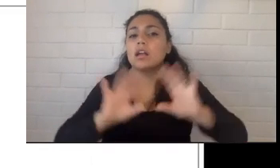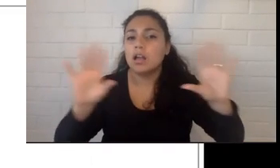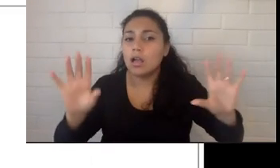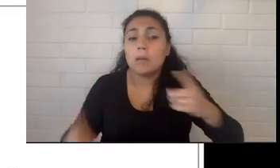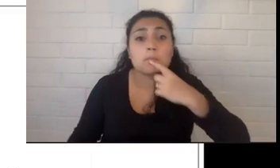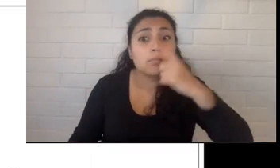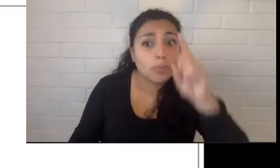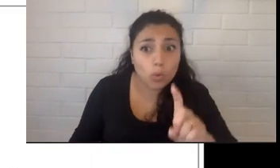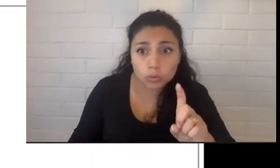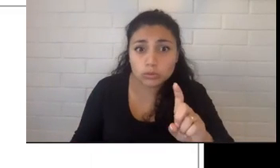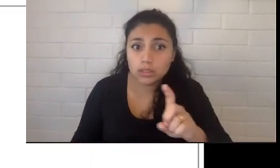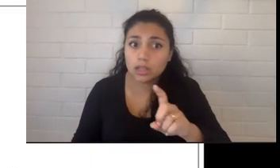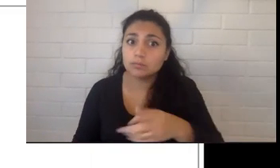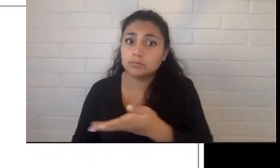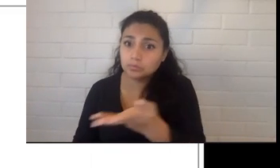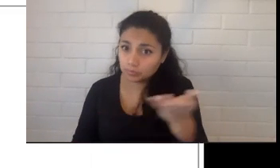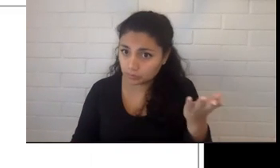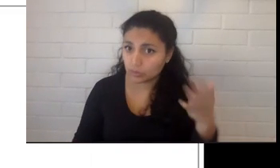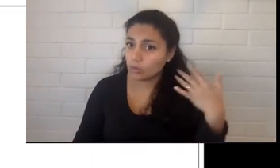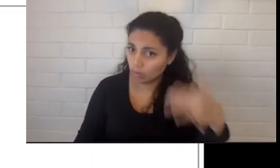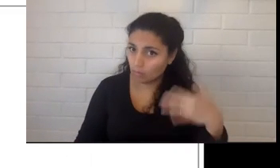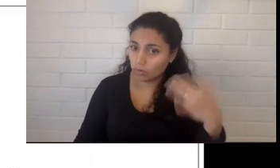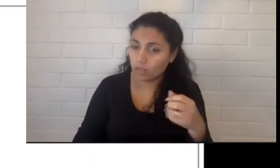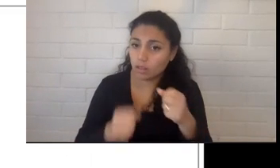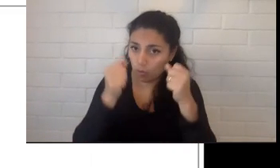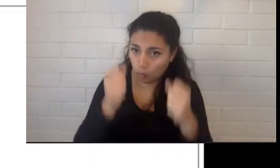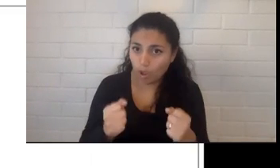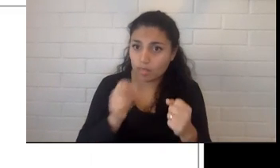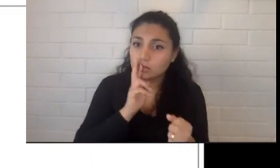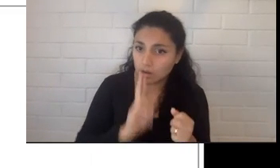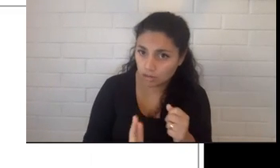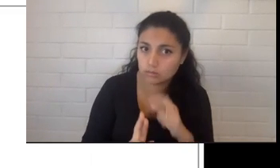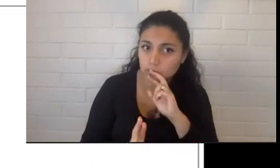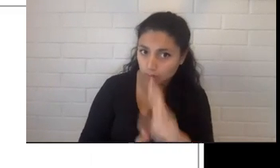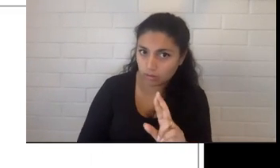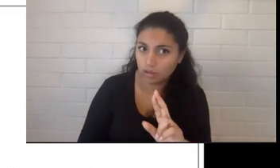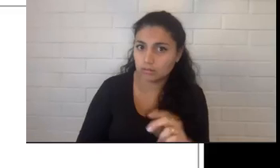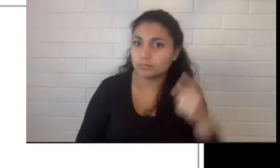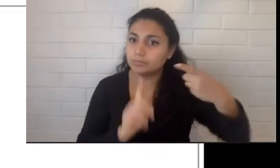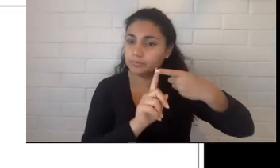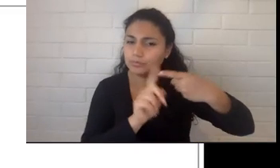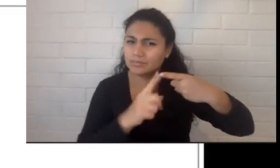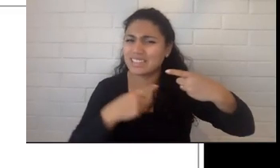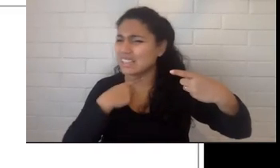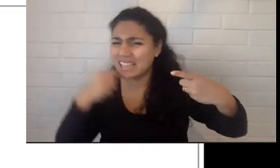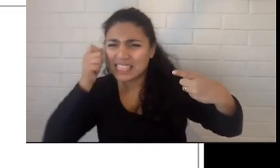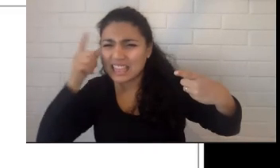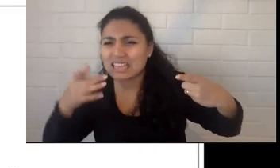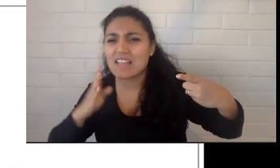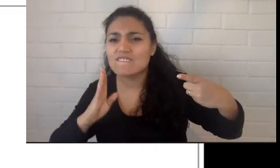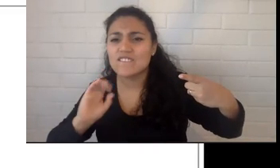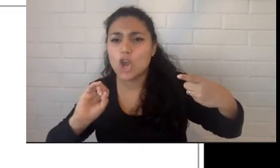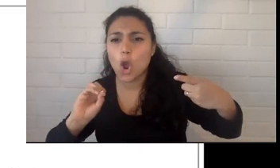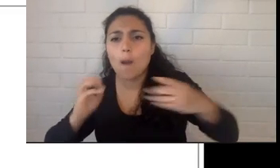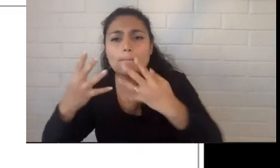preguntas generadoras de esta clase que son súper importantes para que ustedes las puedan responder, ¿ya? Por un lado, ¿qué se entiende por biomecánica? La idea es que